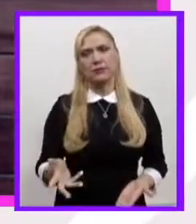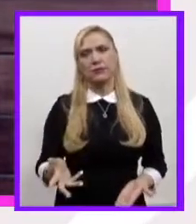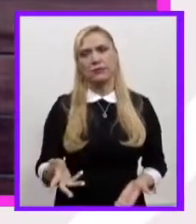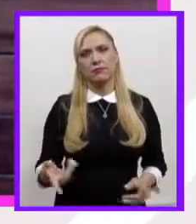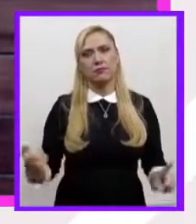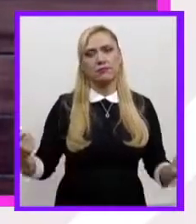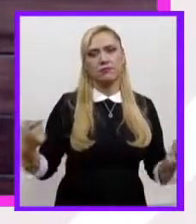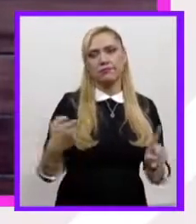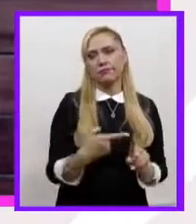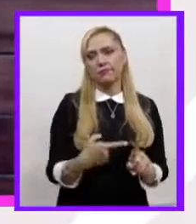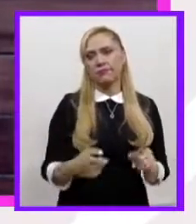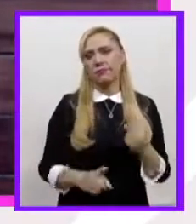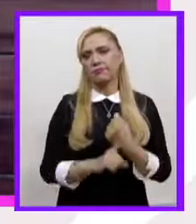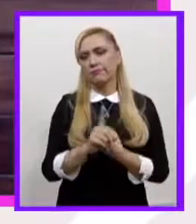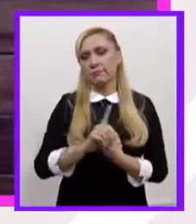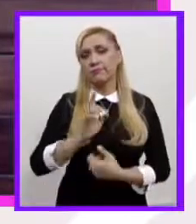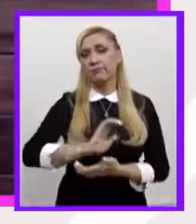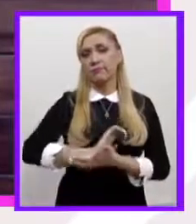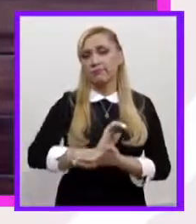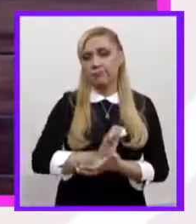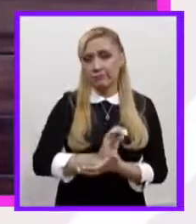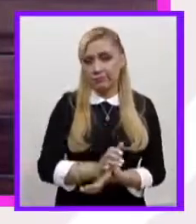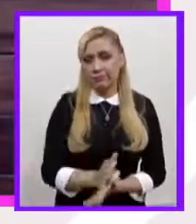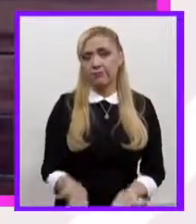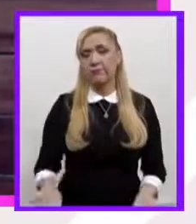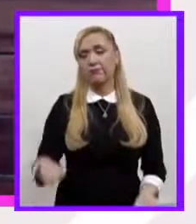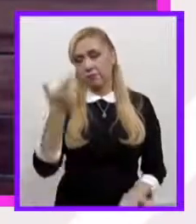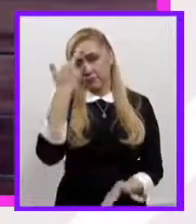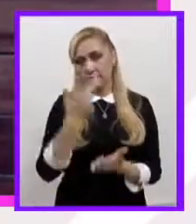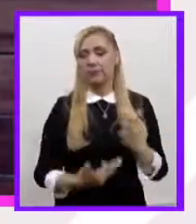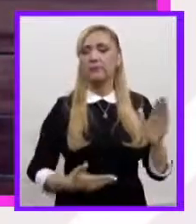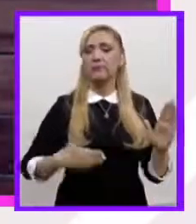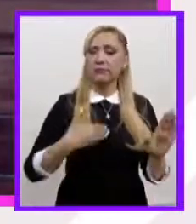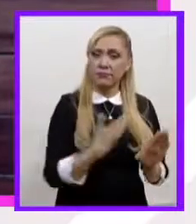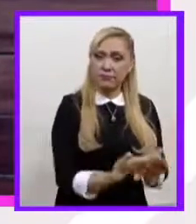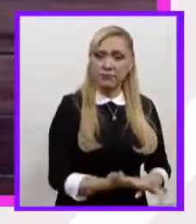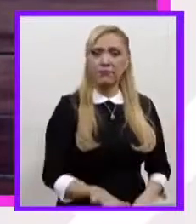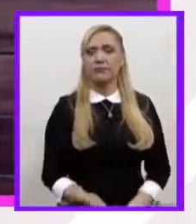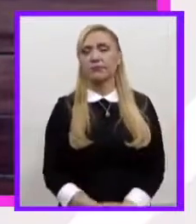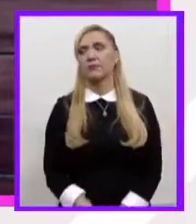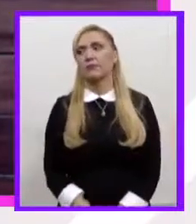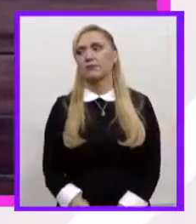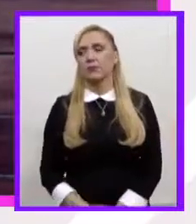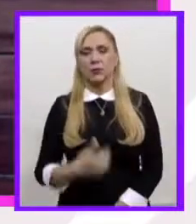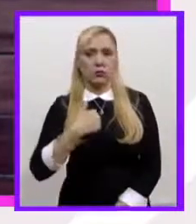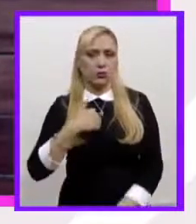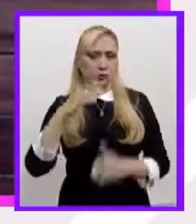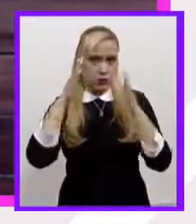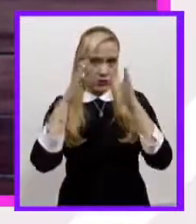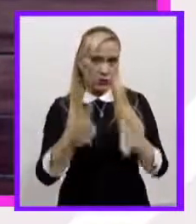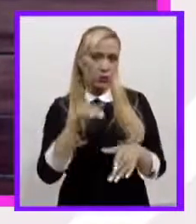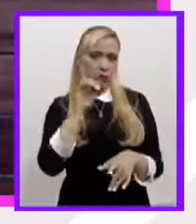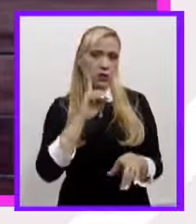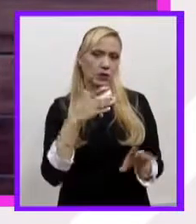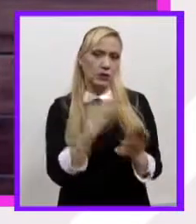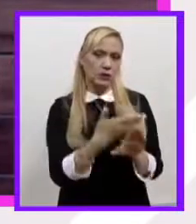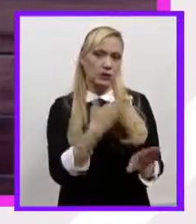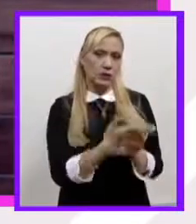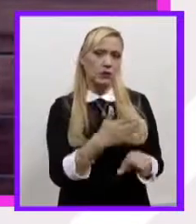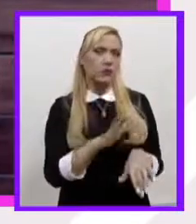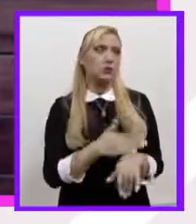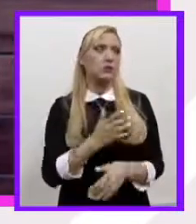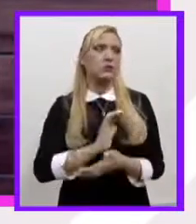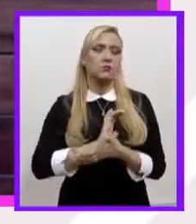con situaciones de discriminación, finalmente la violencia también, que es mi tema en específico contra las mujeres, son producto de